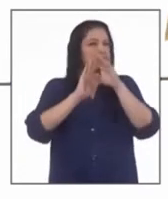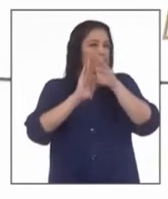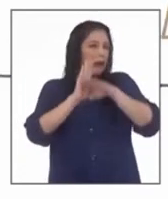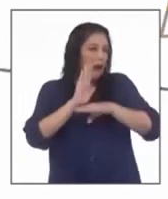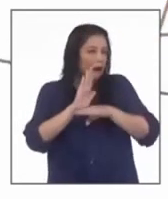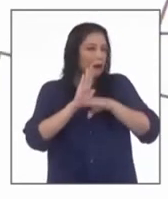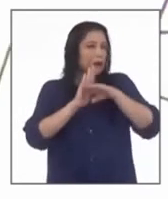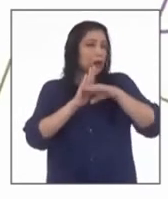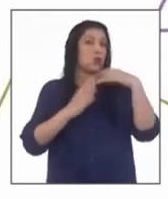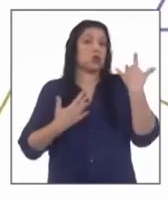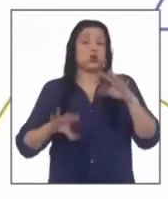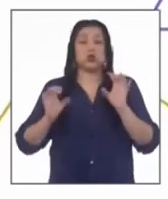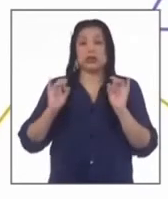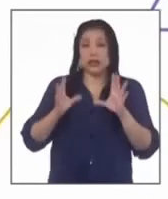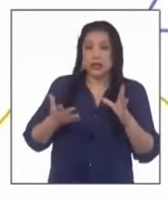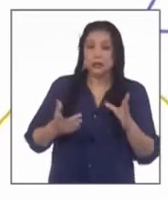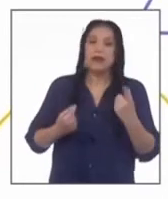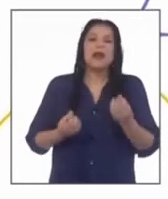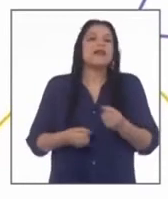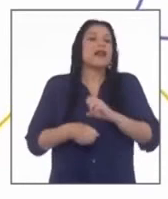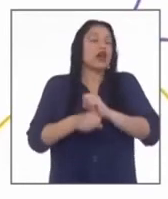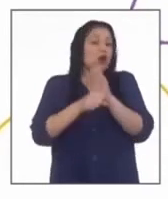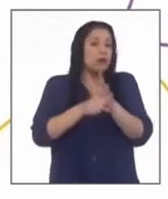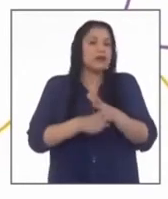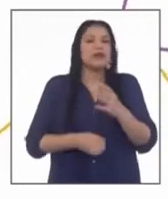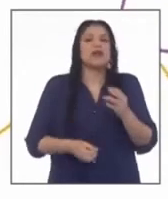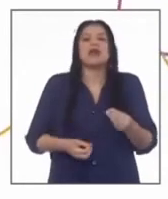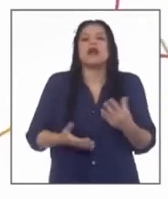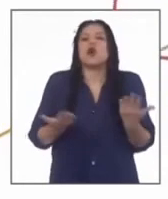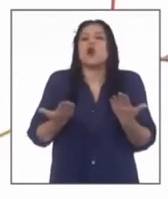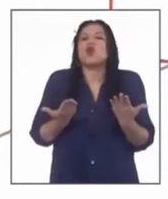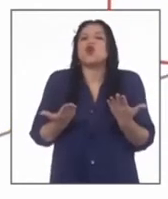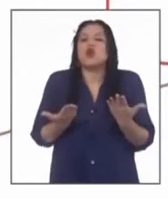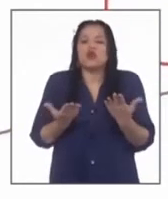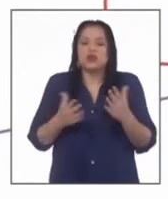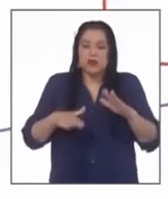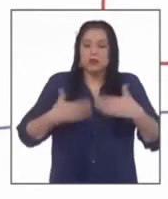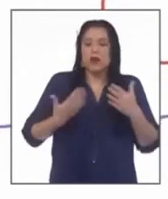de COVID-19 y la definición del lugar